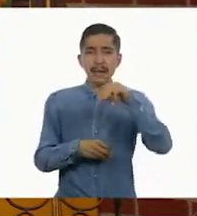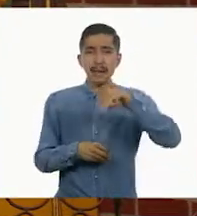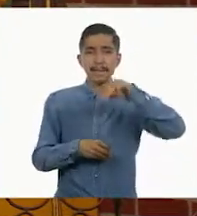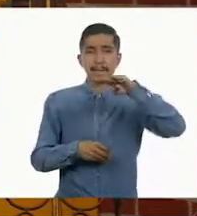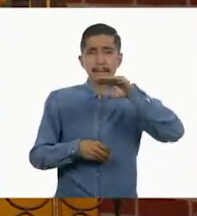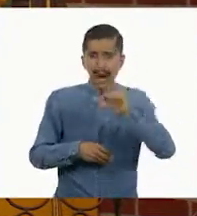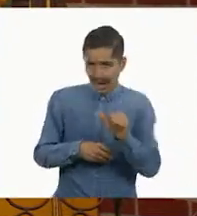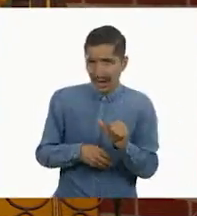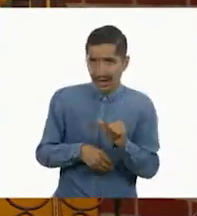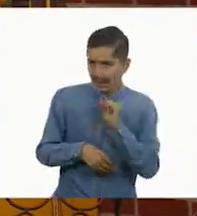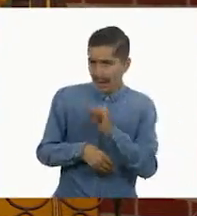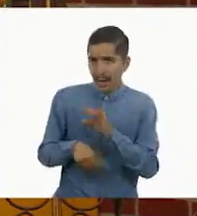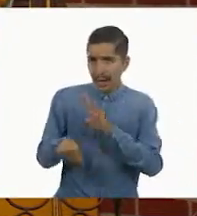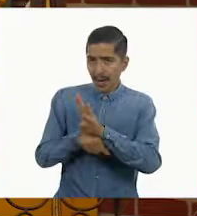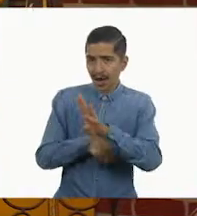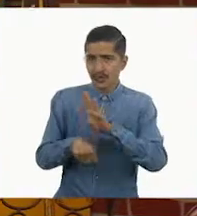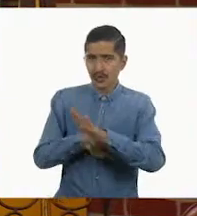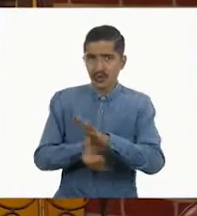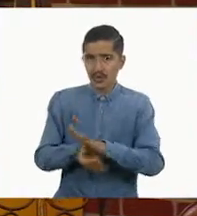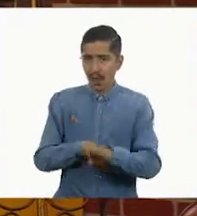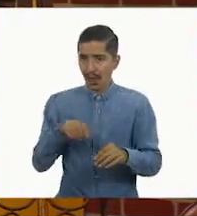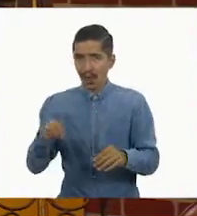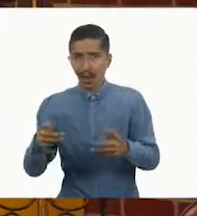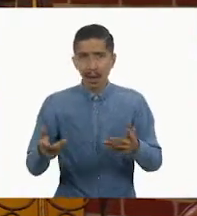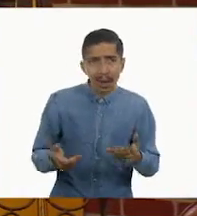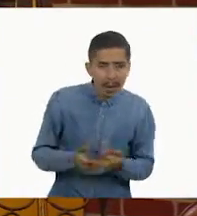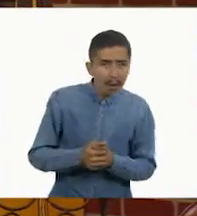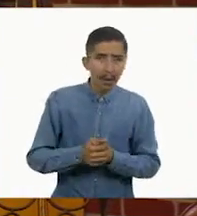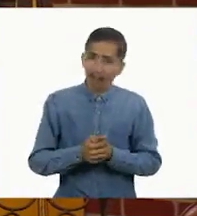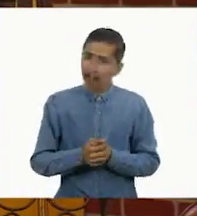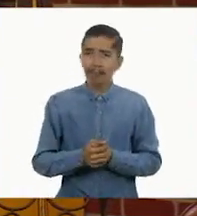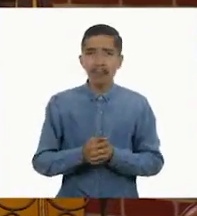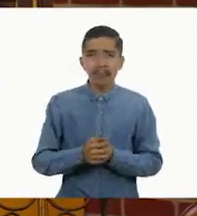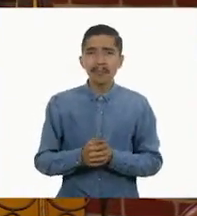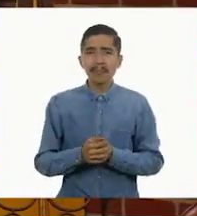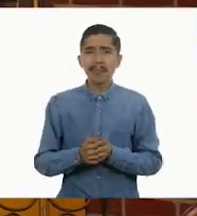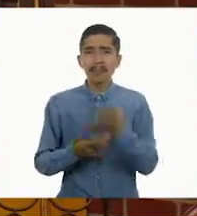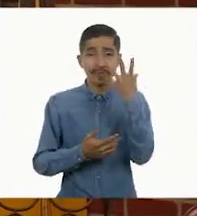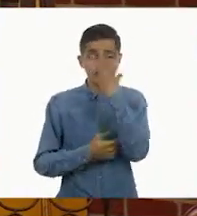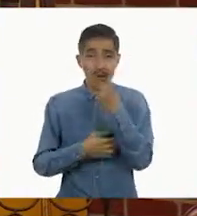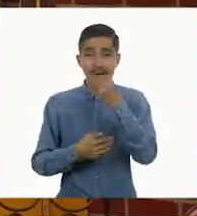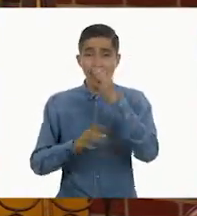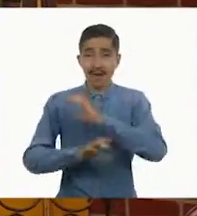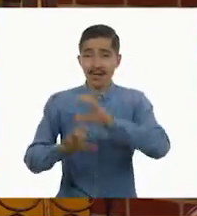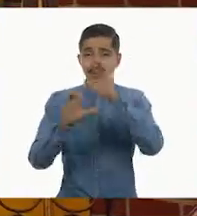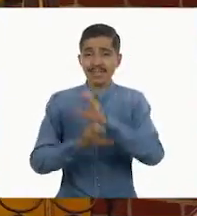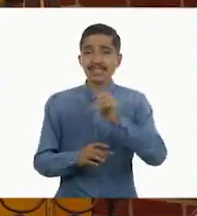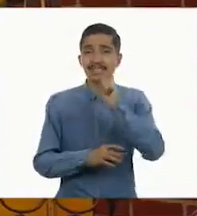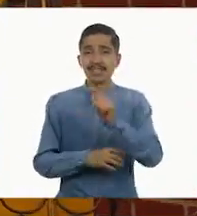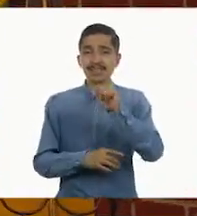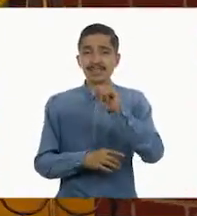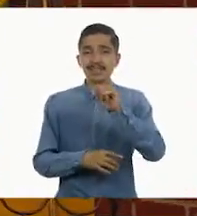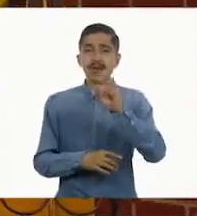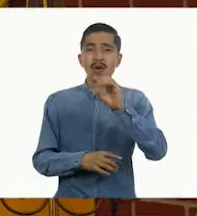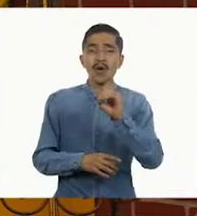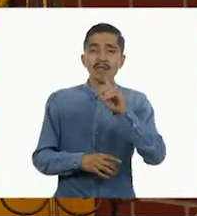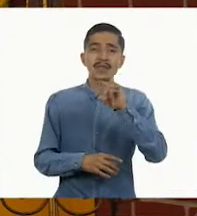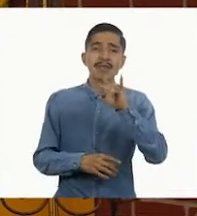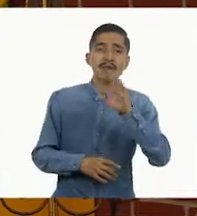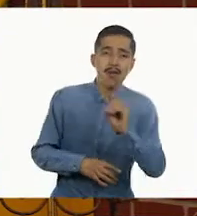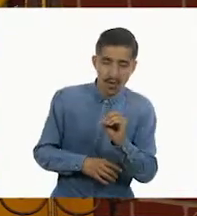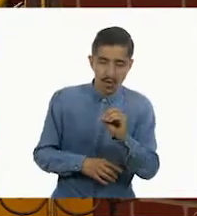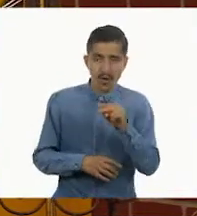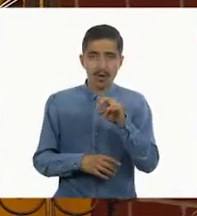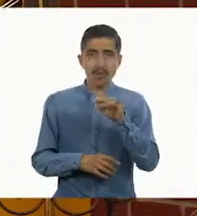Es Samba do Brasil con João Gilberto y Gilberto Gil. Qué bonita canción. Esta canción se llama Tico Tico no Fuba. Me